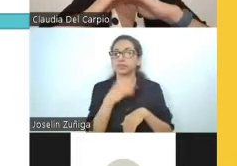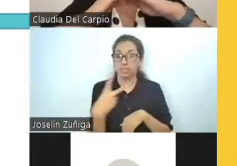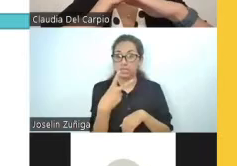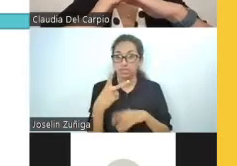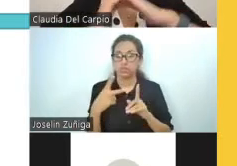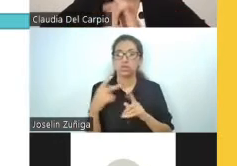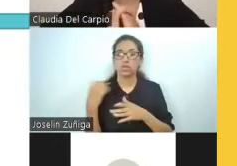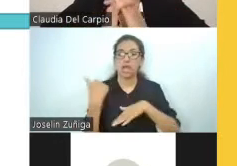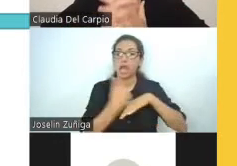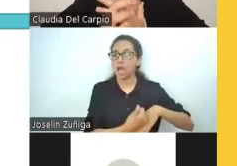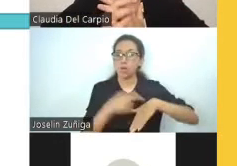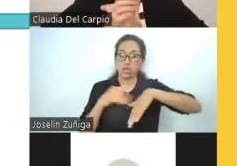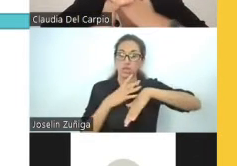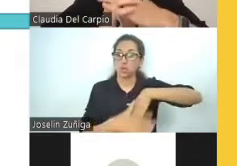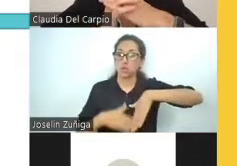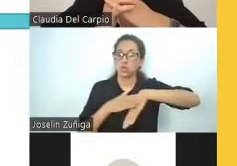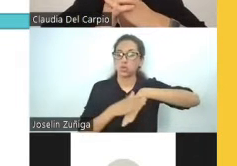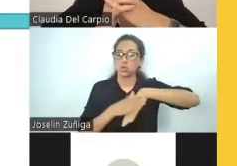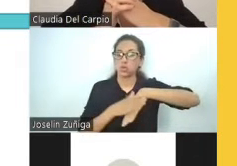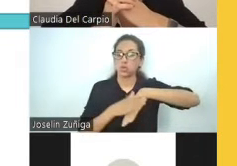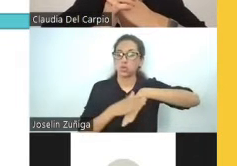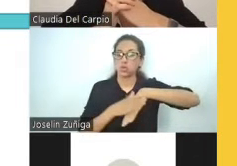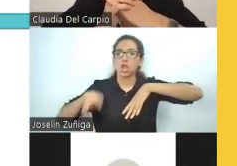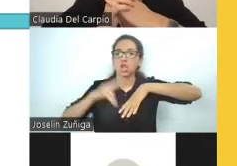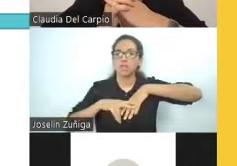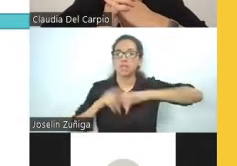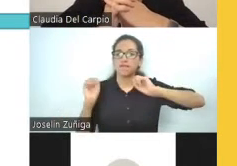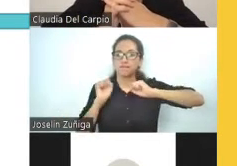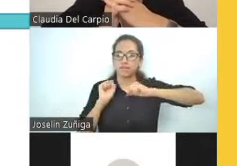a mantener esa zona cálida, protege y